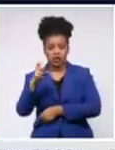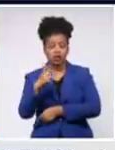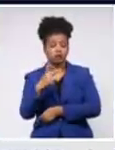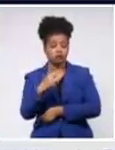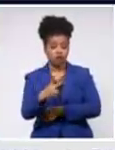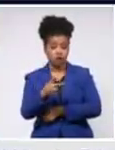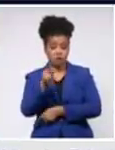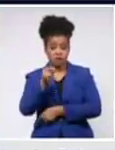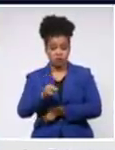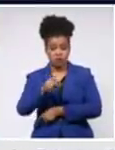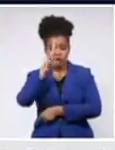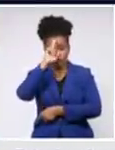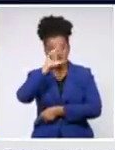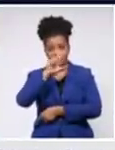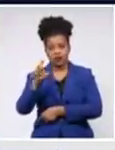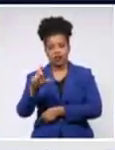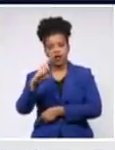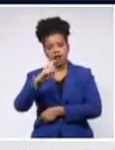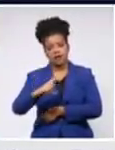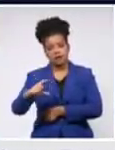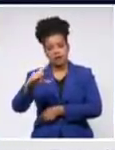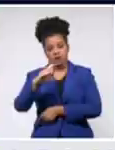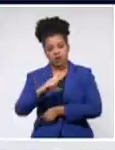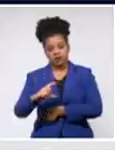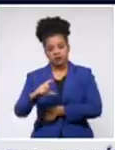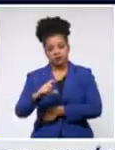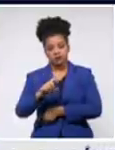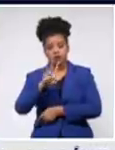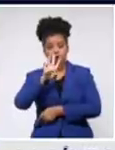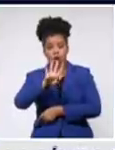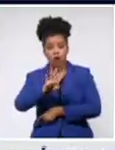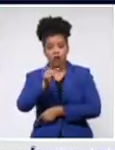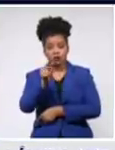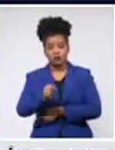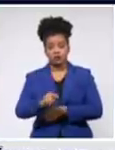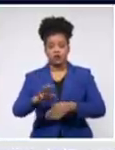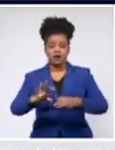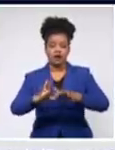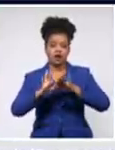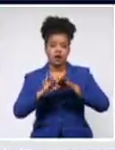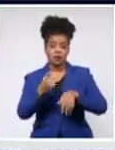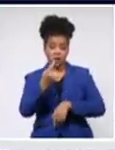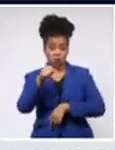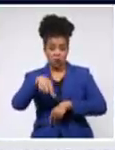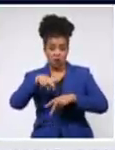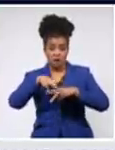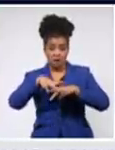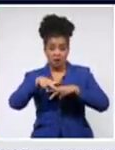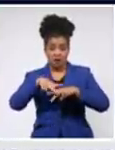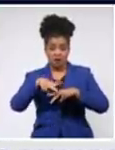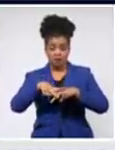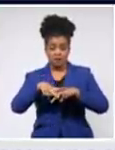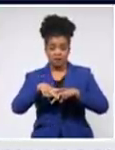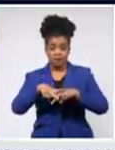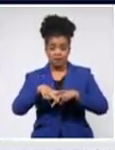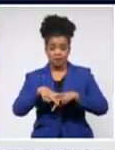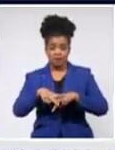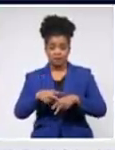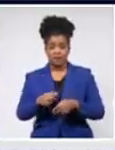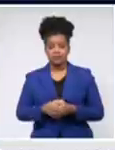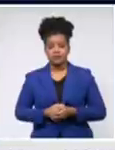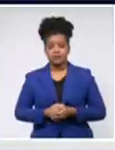de Camagüey, y 4 graves, uno aquí en La Habana y 2